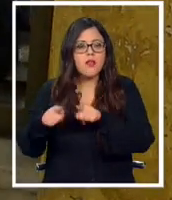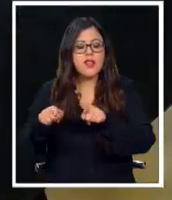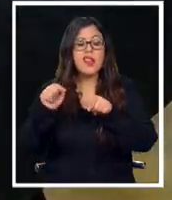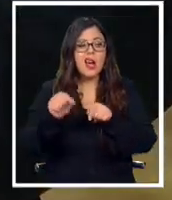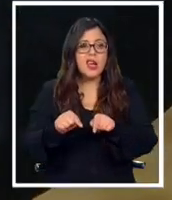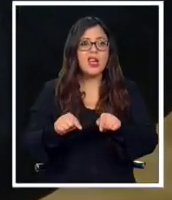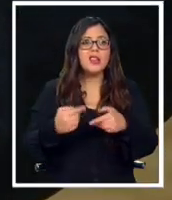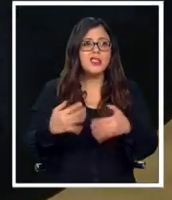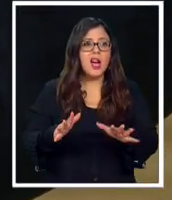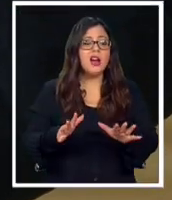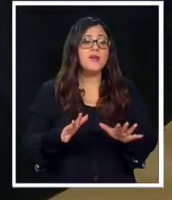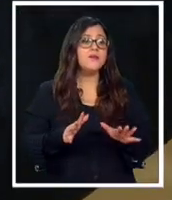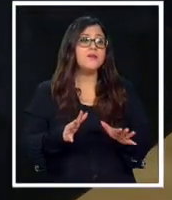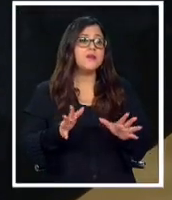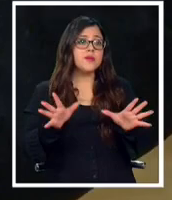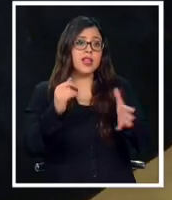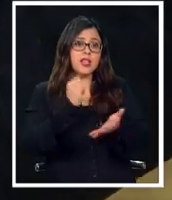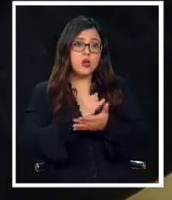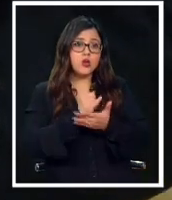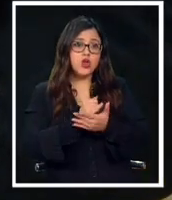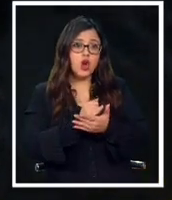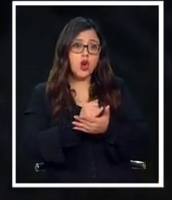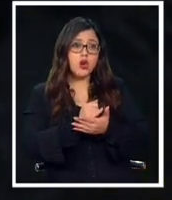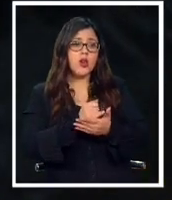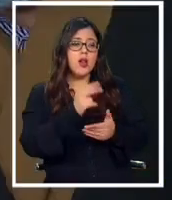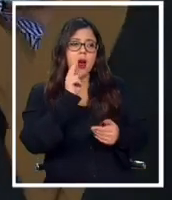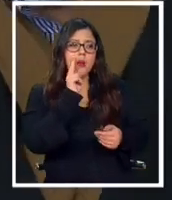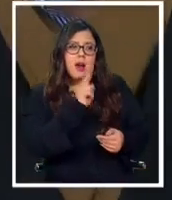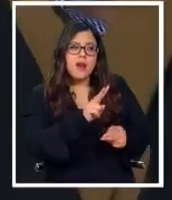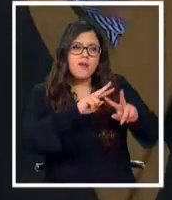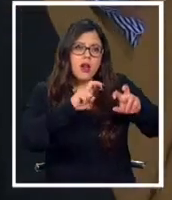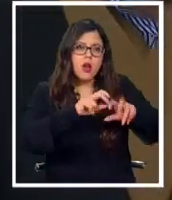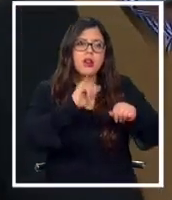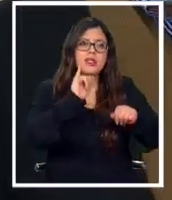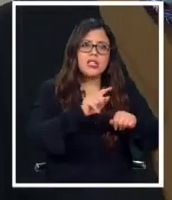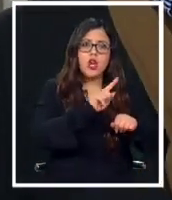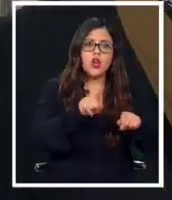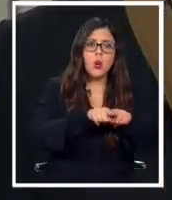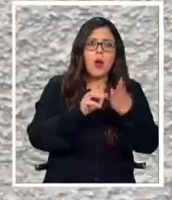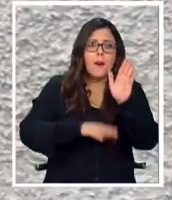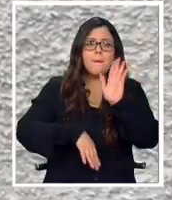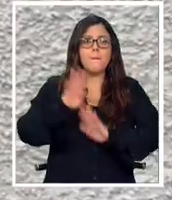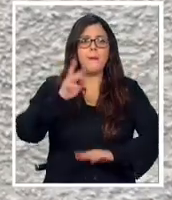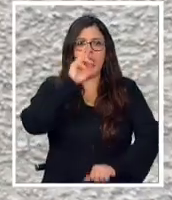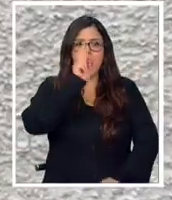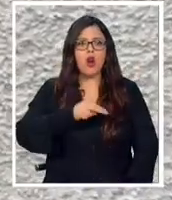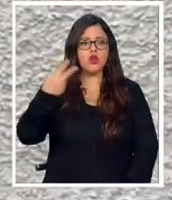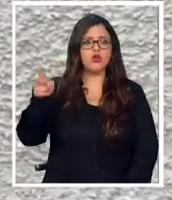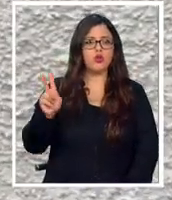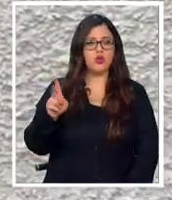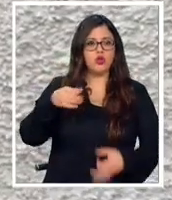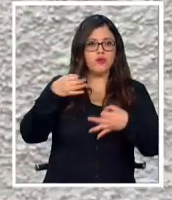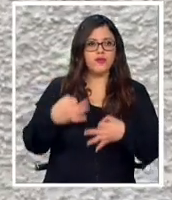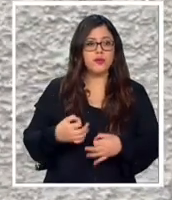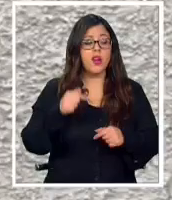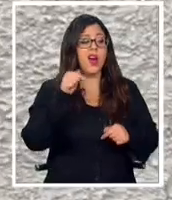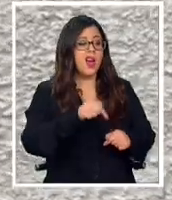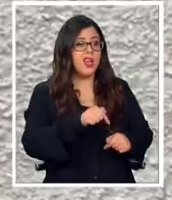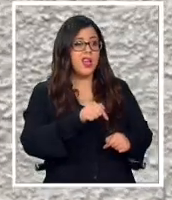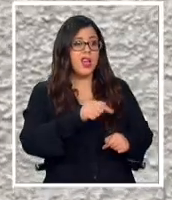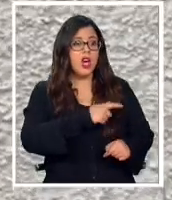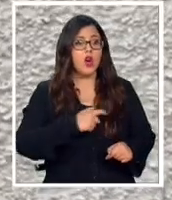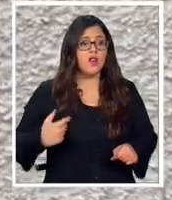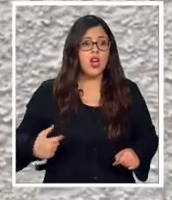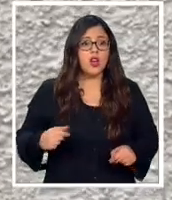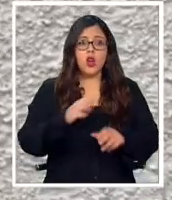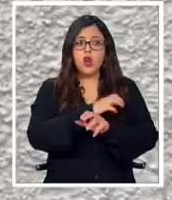pronunciamiento del organismo sobre sí karamanos excedió o no sus facultades estamos frente a un gobierno que no es capaz de asumir